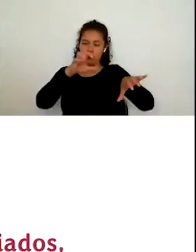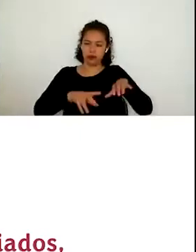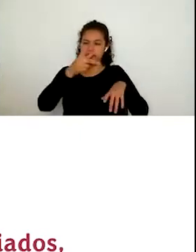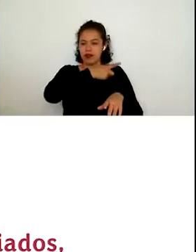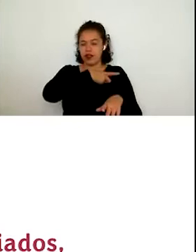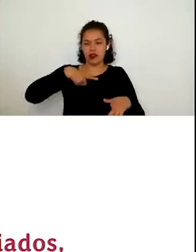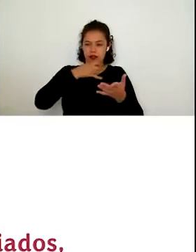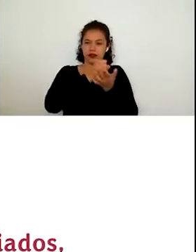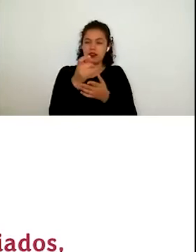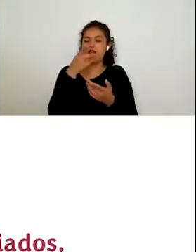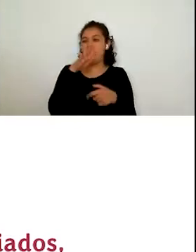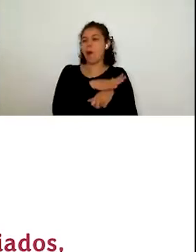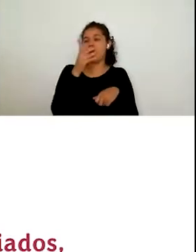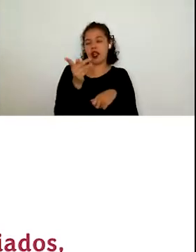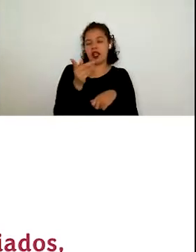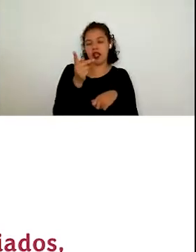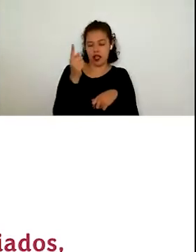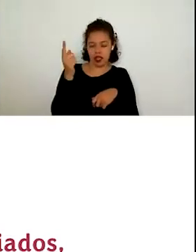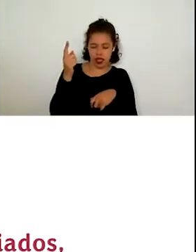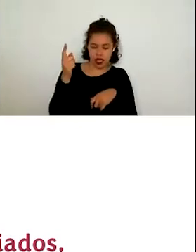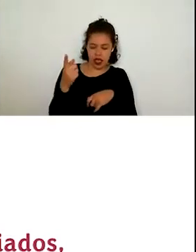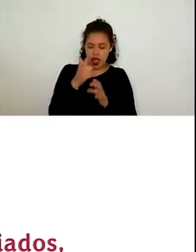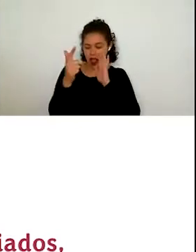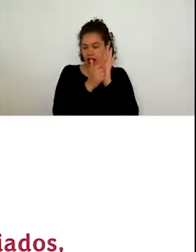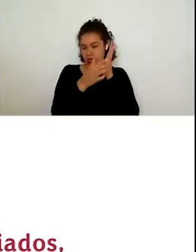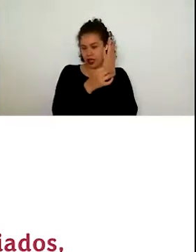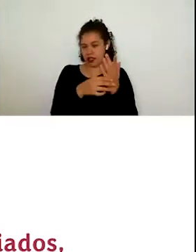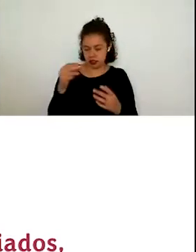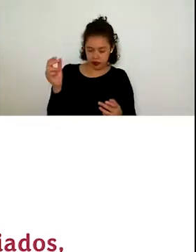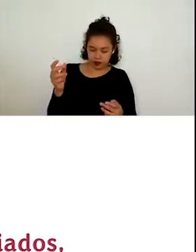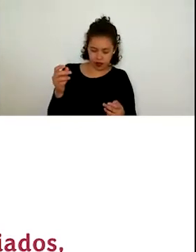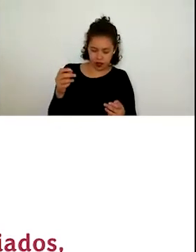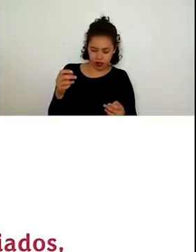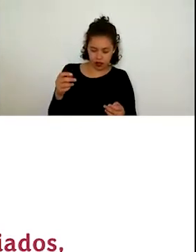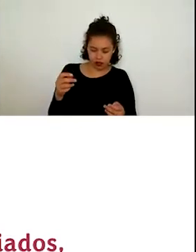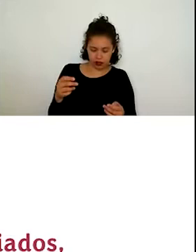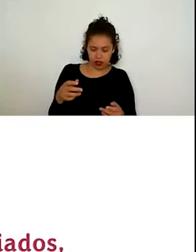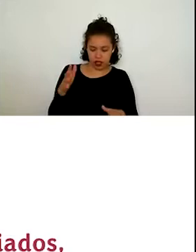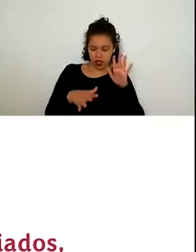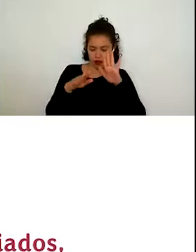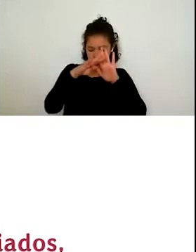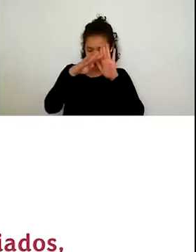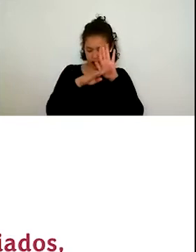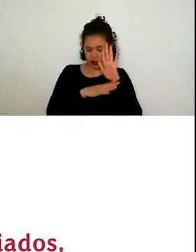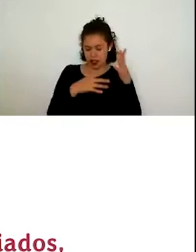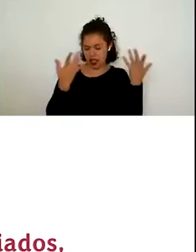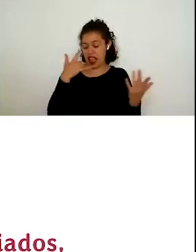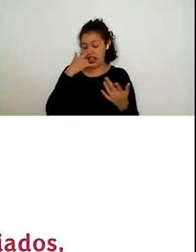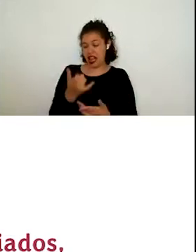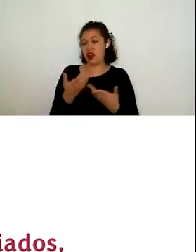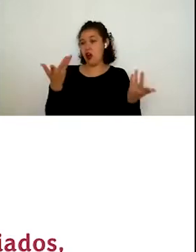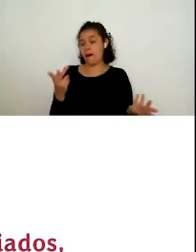es una facultad, no está en ley en sí, muy rara vez está en los estatutos, pero sí